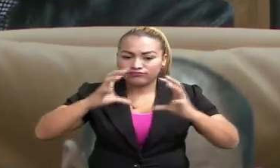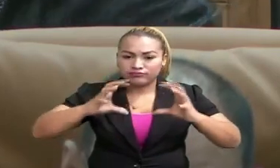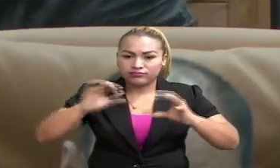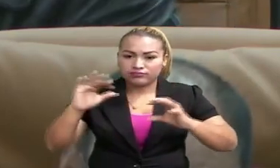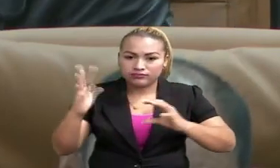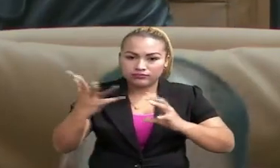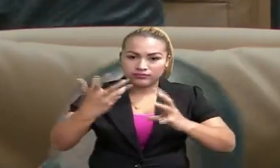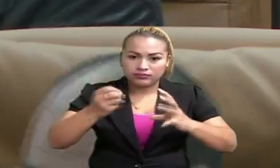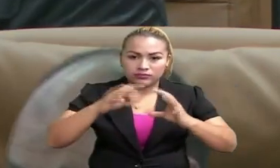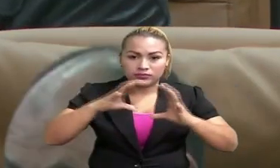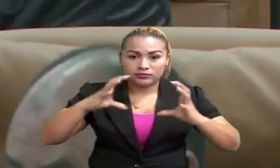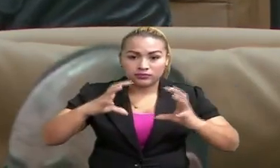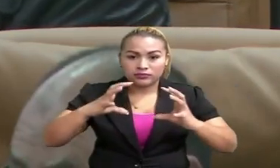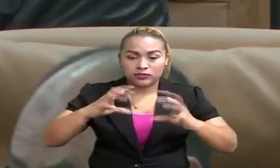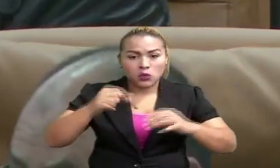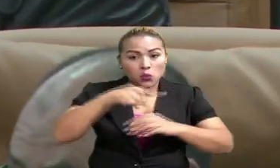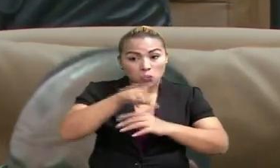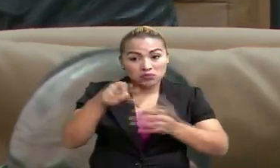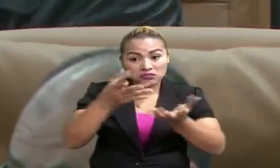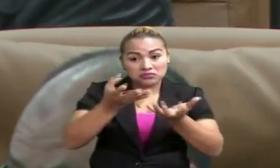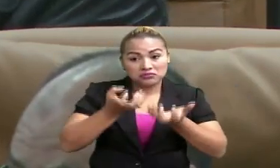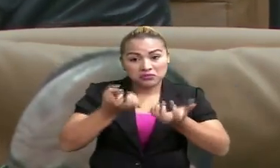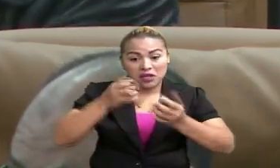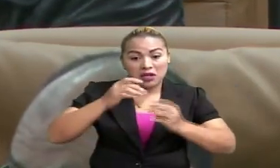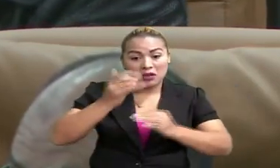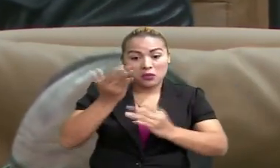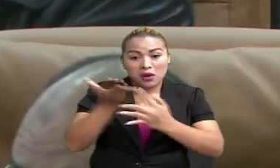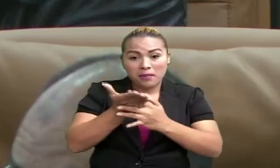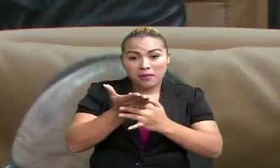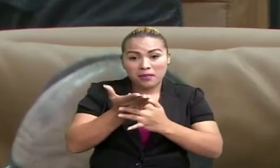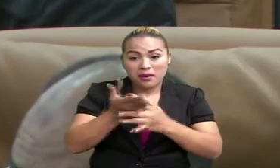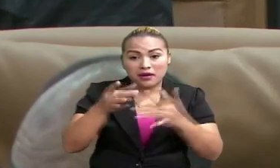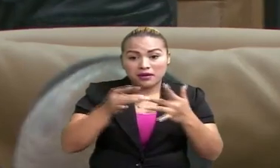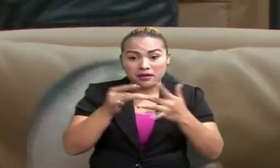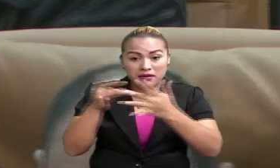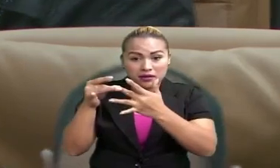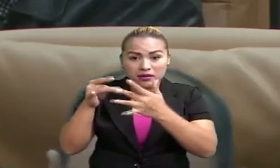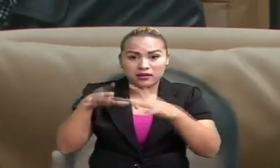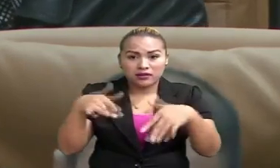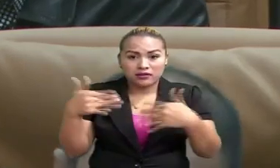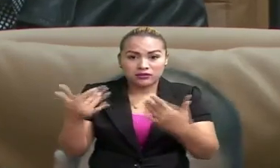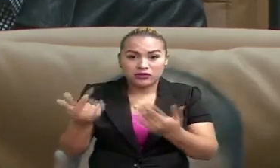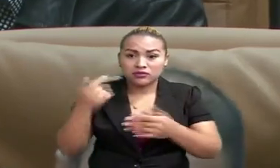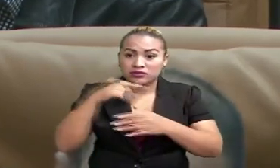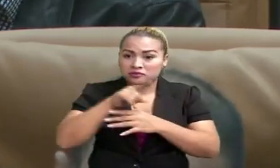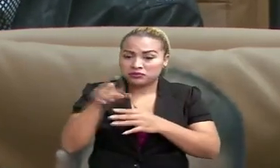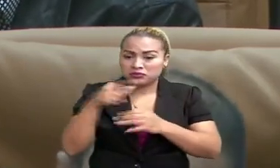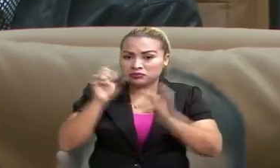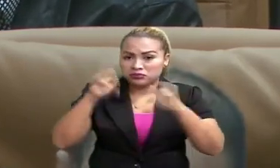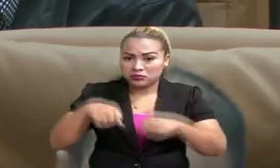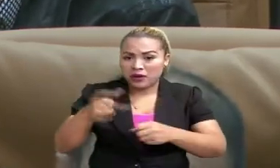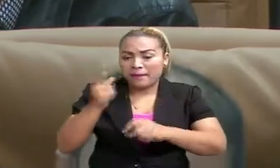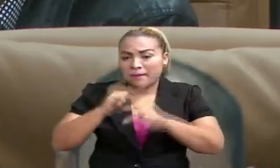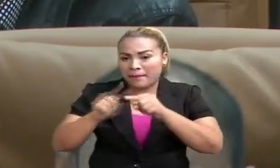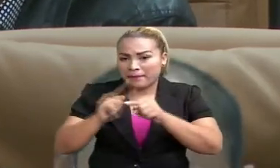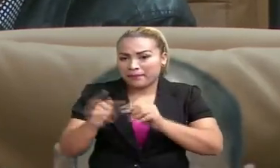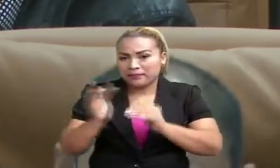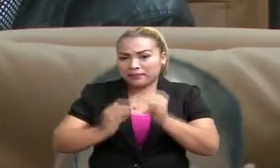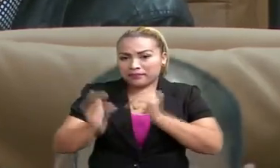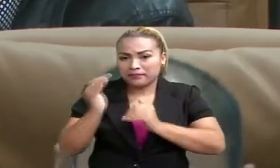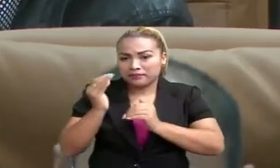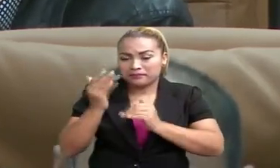usted quiere un corte especial, paga el tributo que desde la Ley de Justicia Tributaria y Comercial quedó.